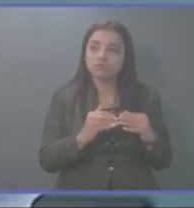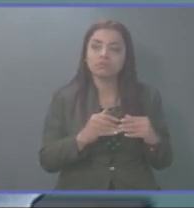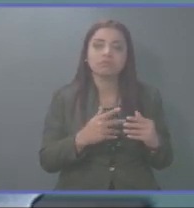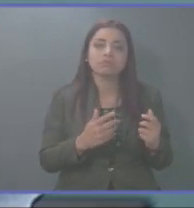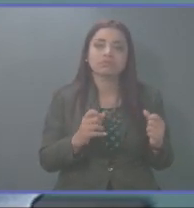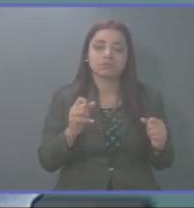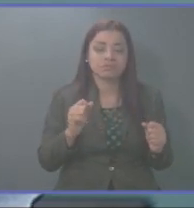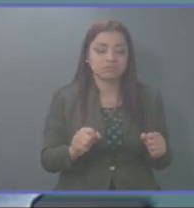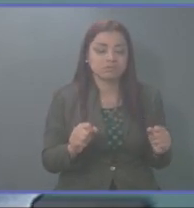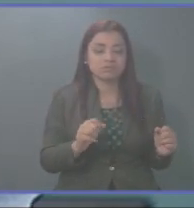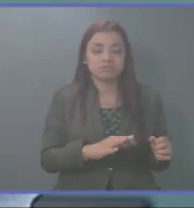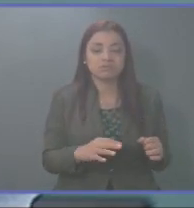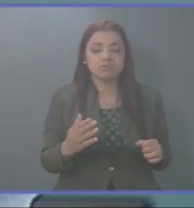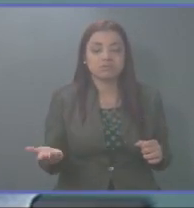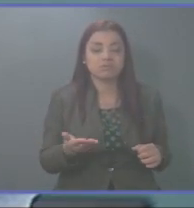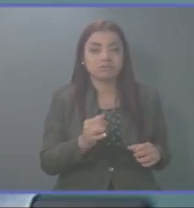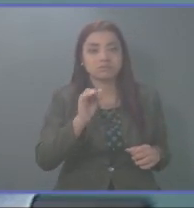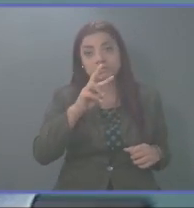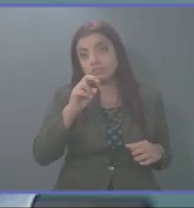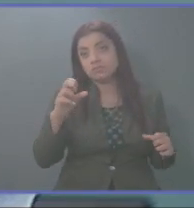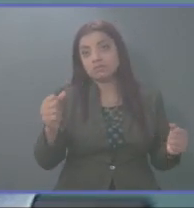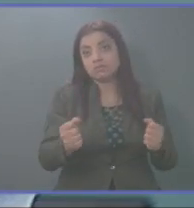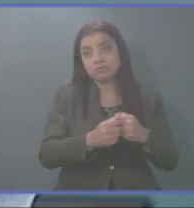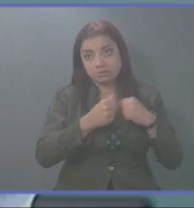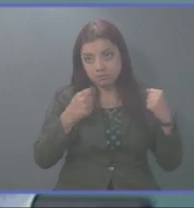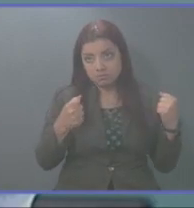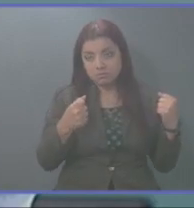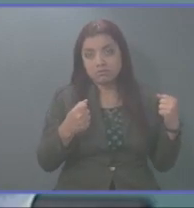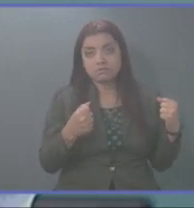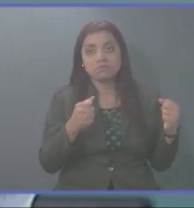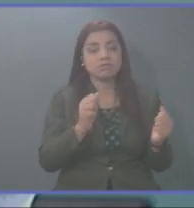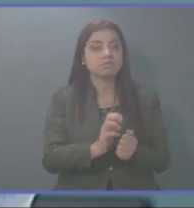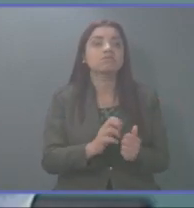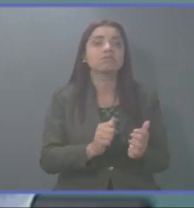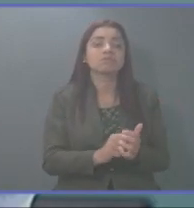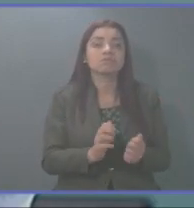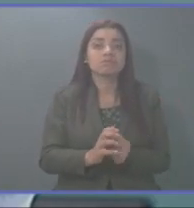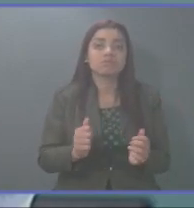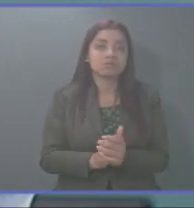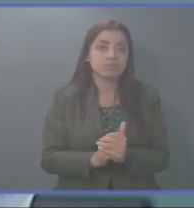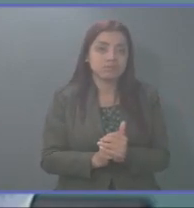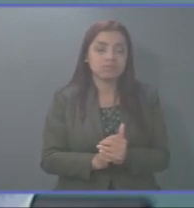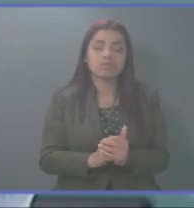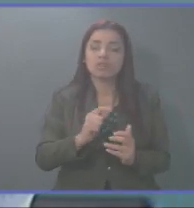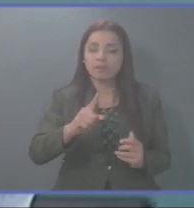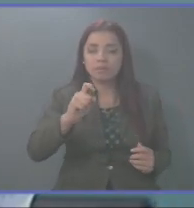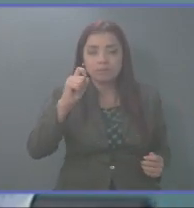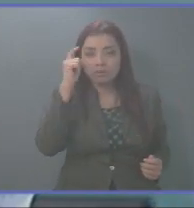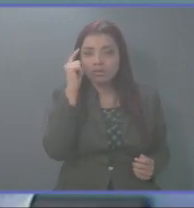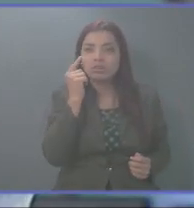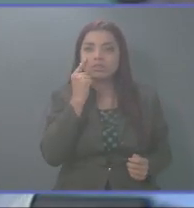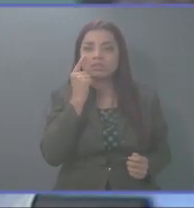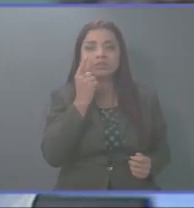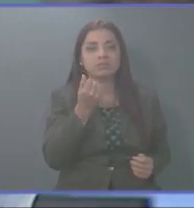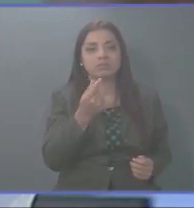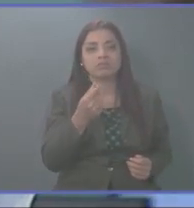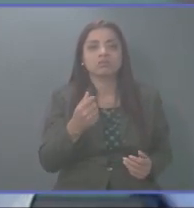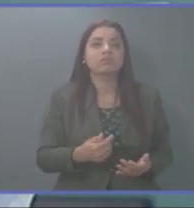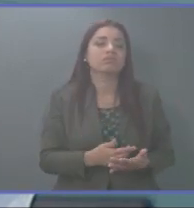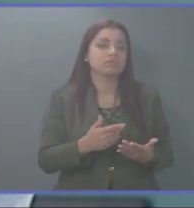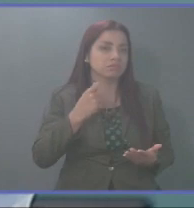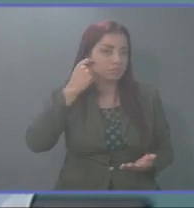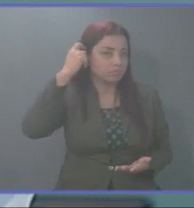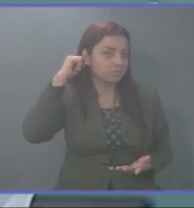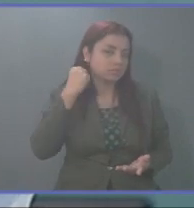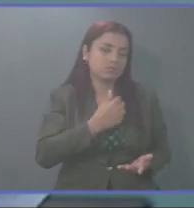está pensando en adicionar 20 millones, sería un verdadero problema, pues es de pensar de dónde saldrían los recursos. El